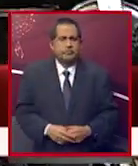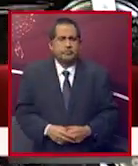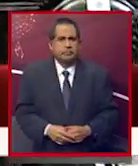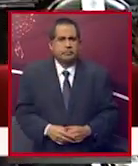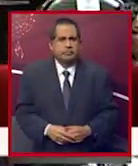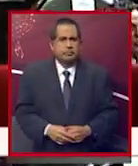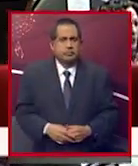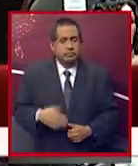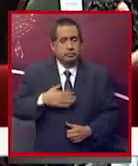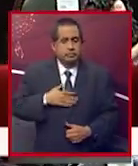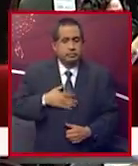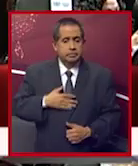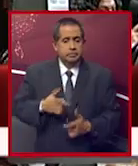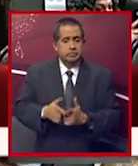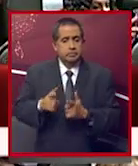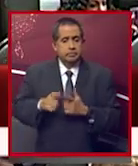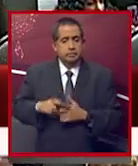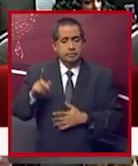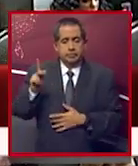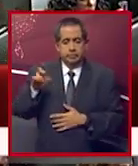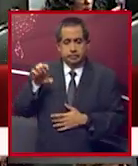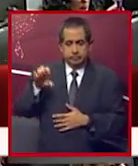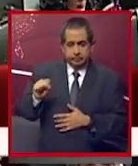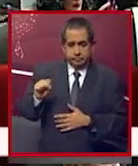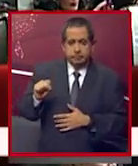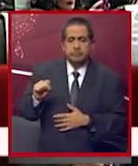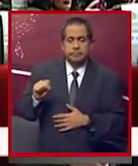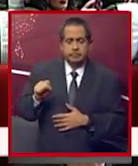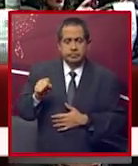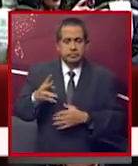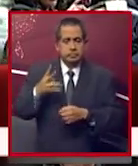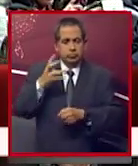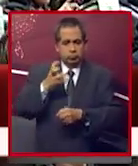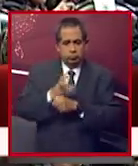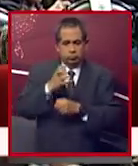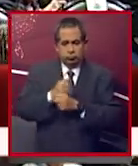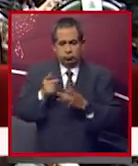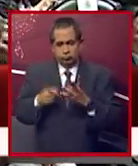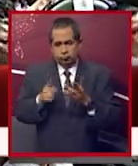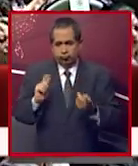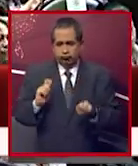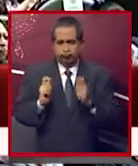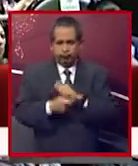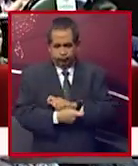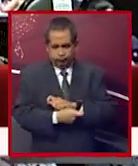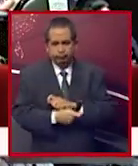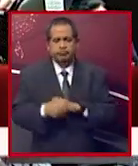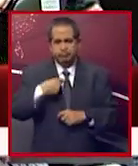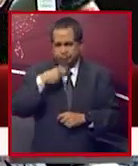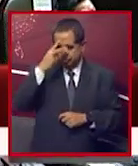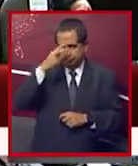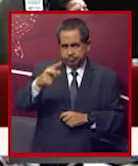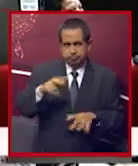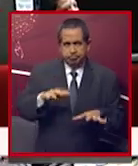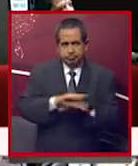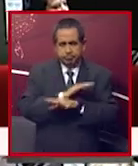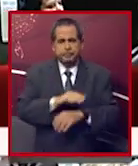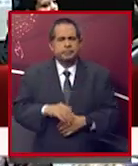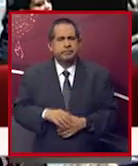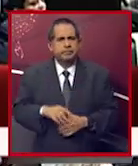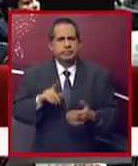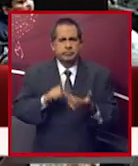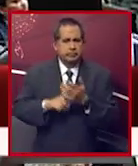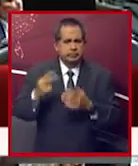Para Encuentro Social, en esta cuarta transformación que hoy nos demanda el pueblo mexicano, es necesario eliminar